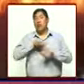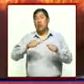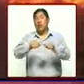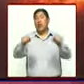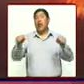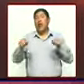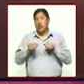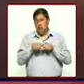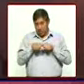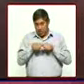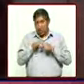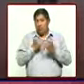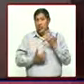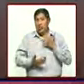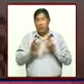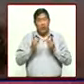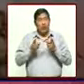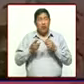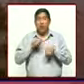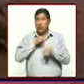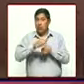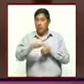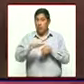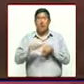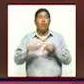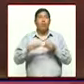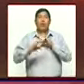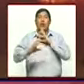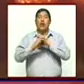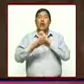áreas incendiadas. Asimismo, enviamos